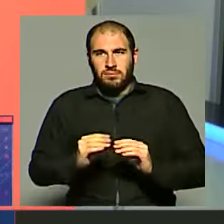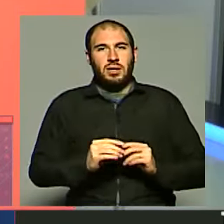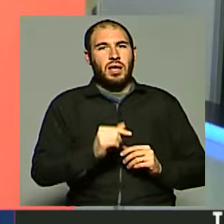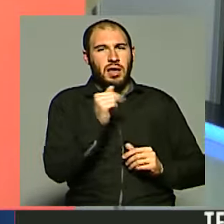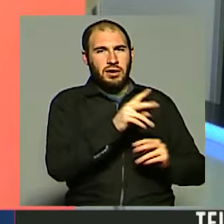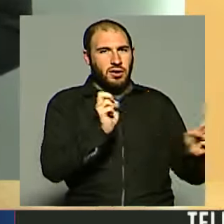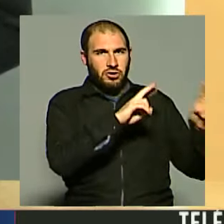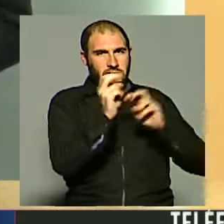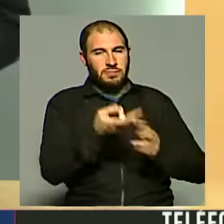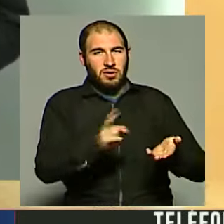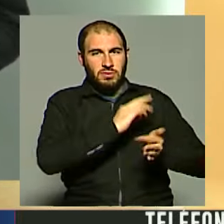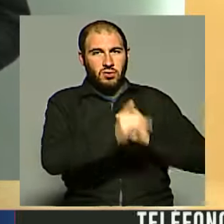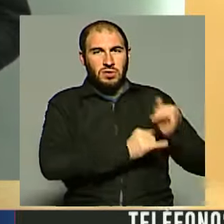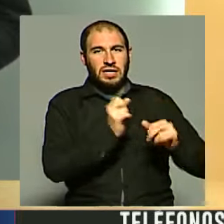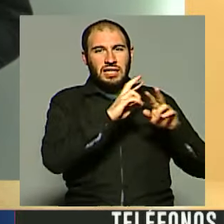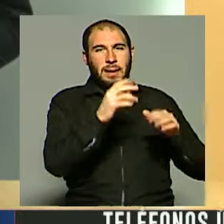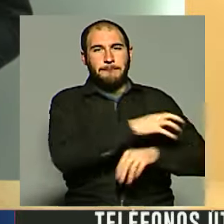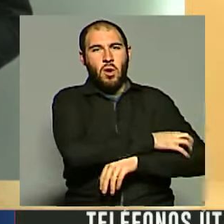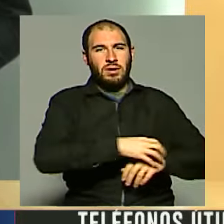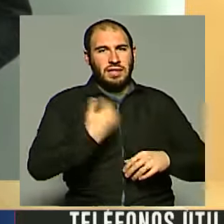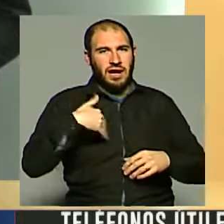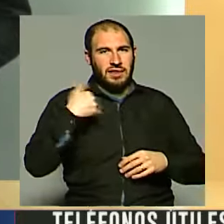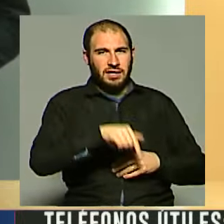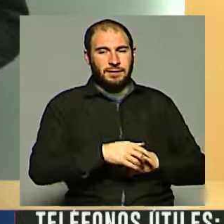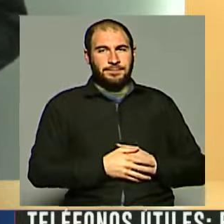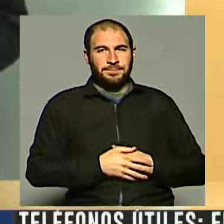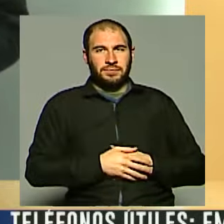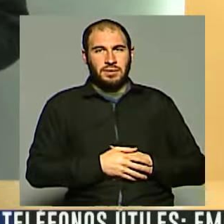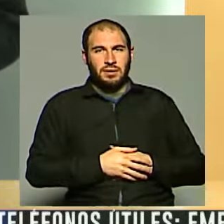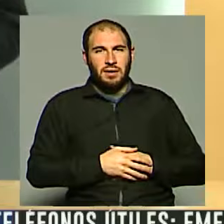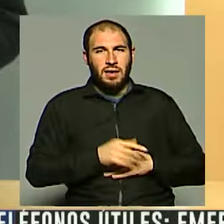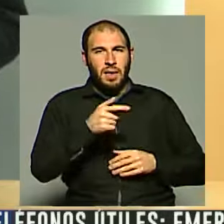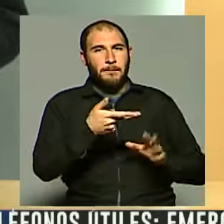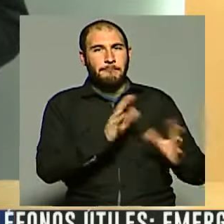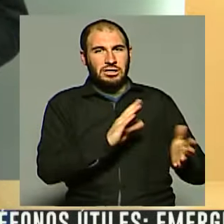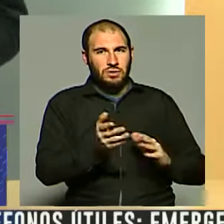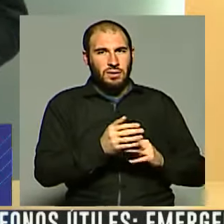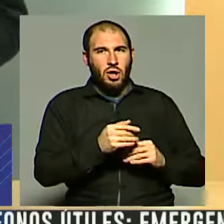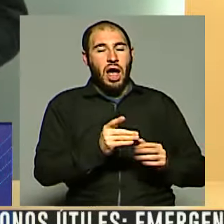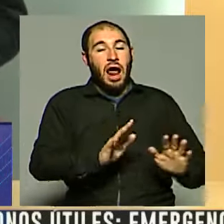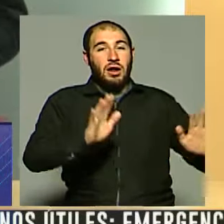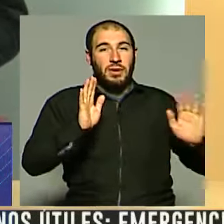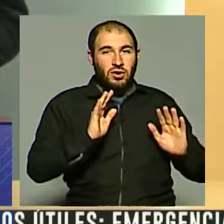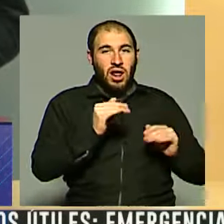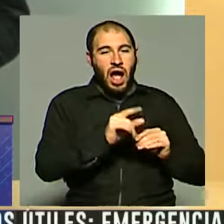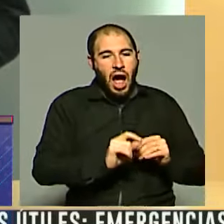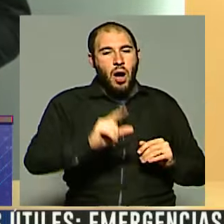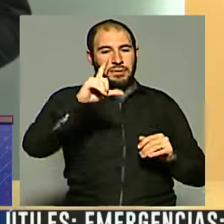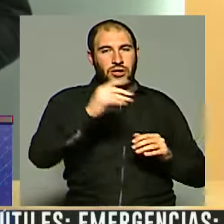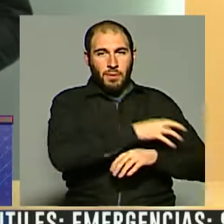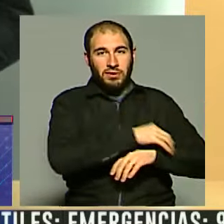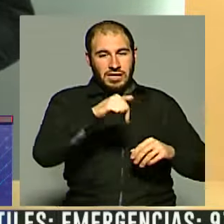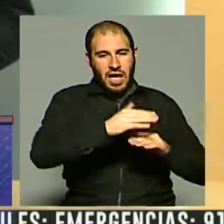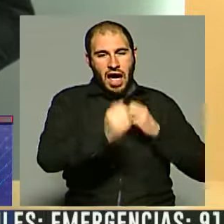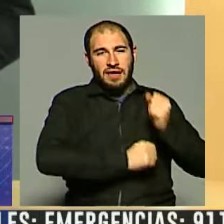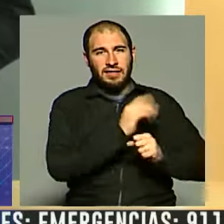Te voy a cambiar de tema nuevamente y vamos a hablar de la pobreza aquí en la República Argentina, en donde se estima y se especula la posibilidad de que aumente de aquí a